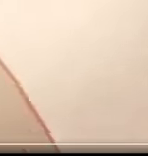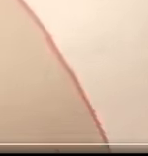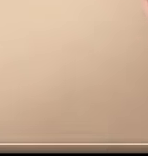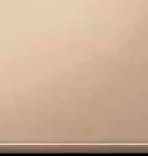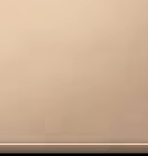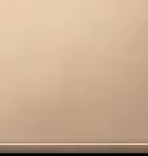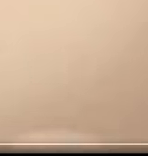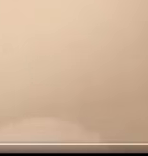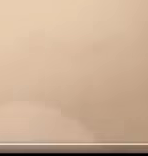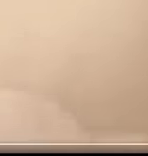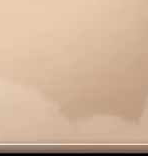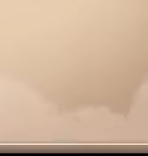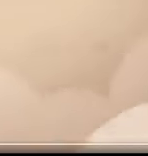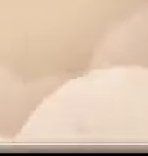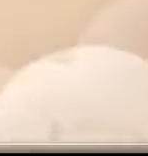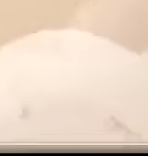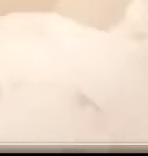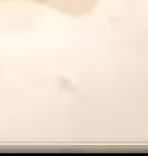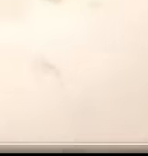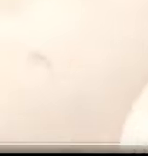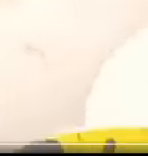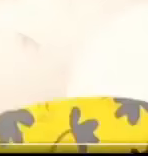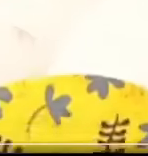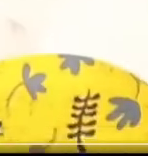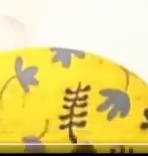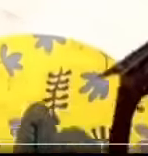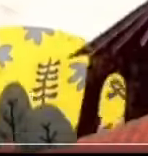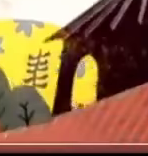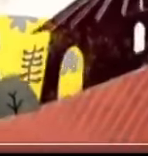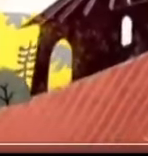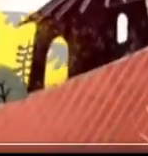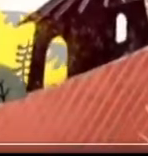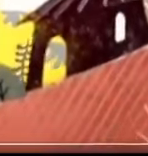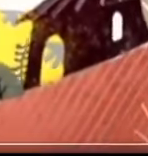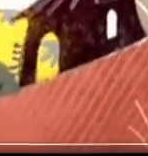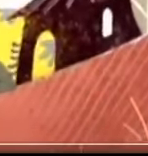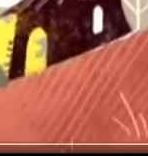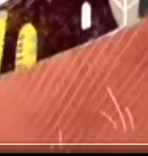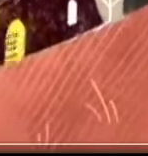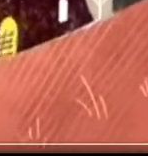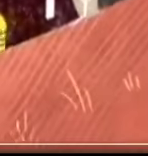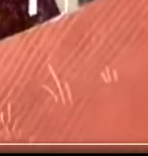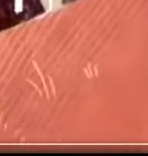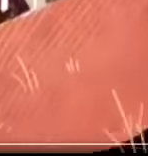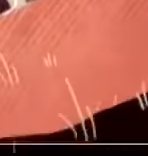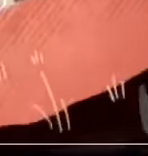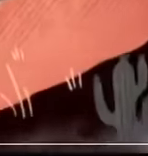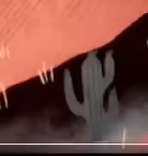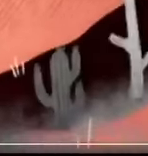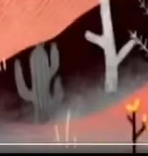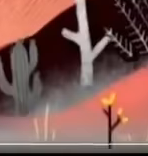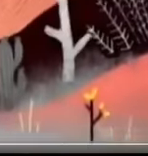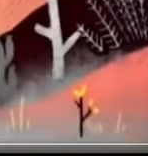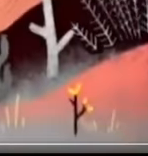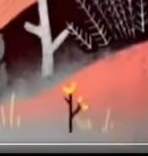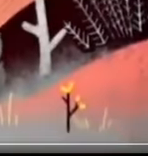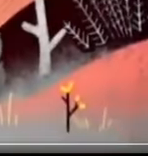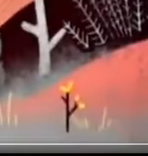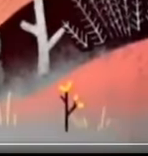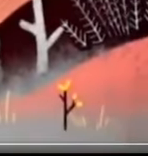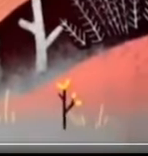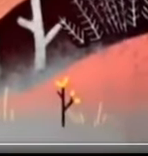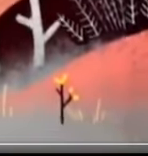winari chonajon sako a newari muki Ech mukiko puchiri na yo sakayami ari o